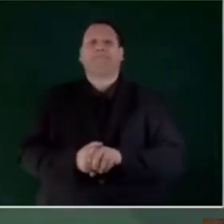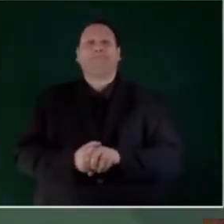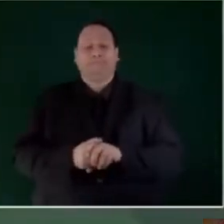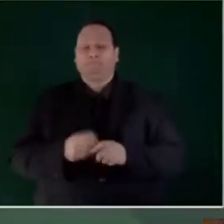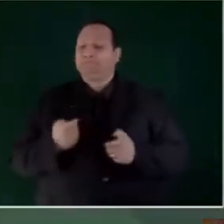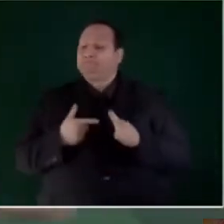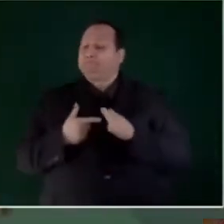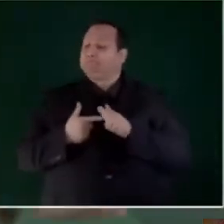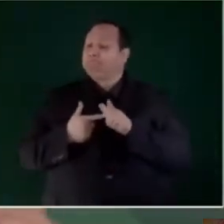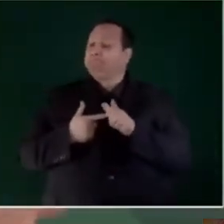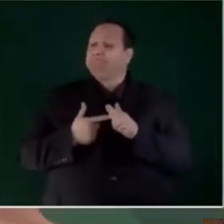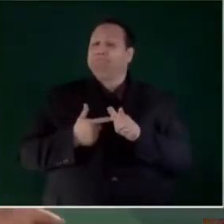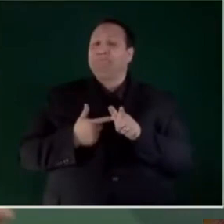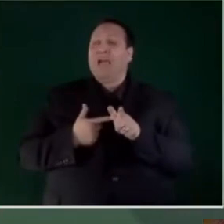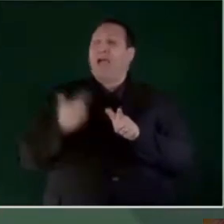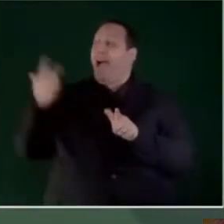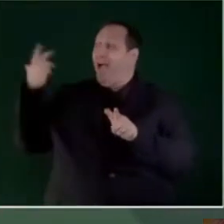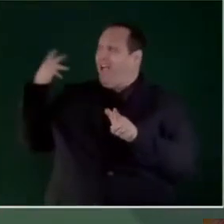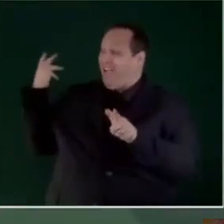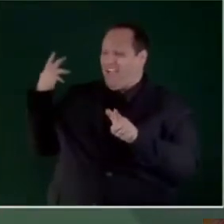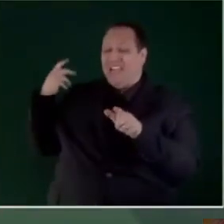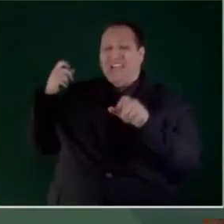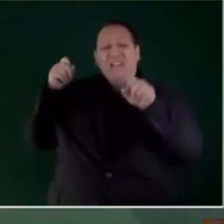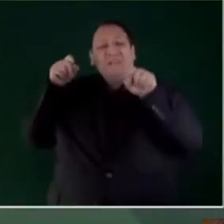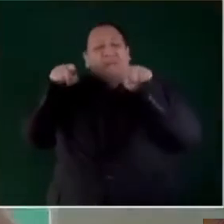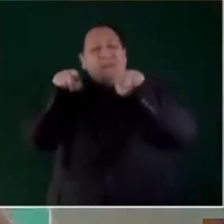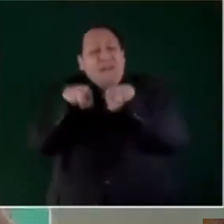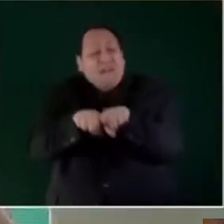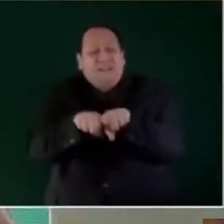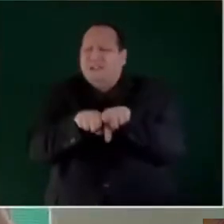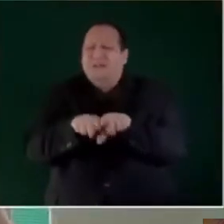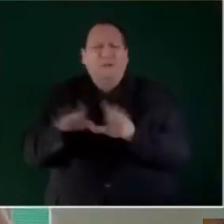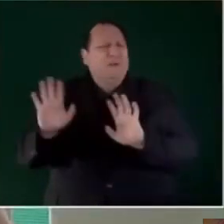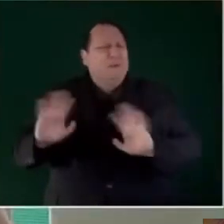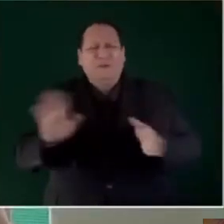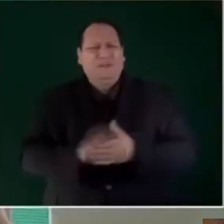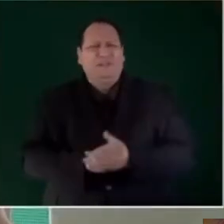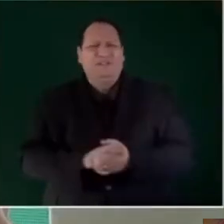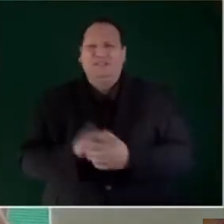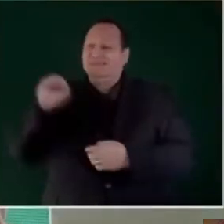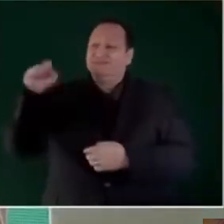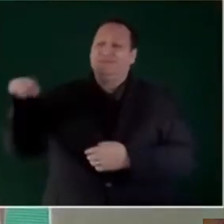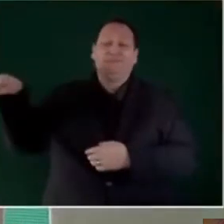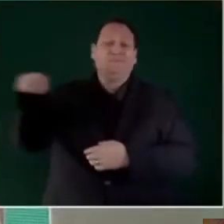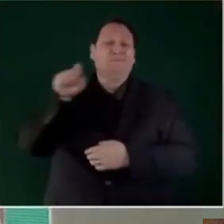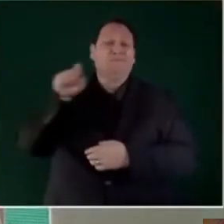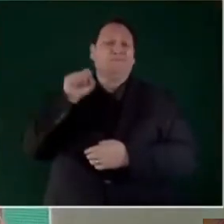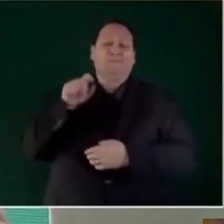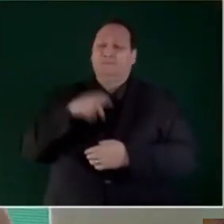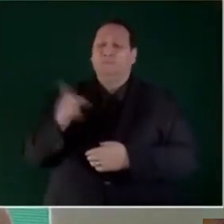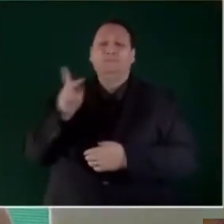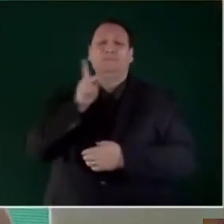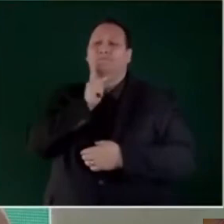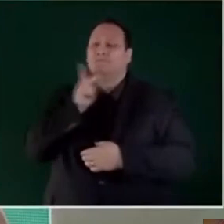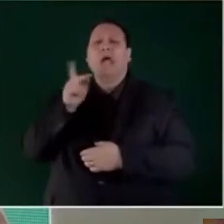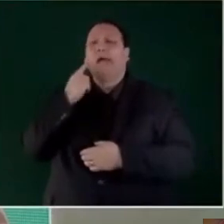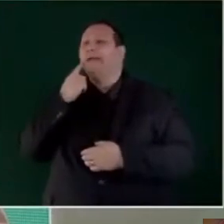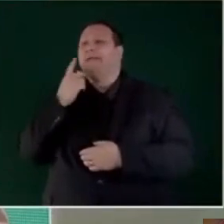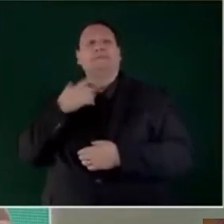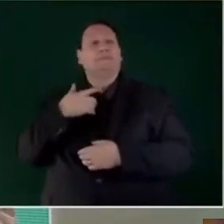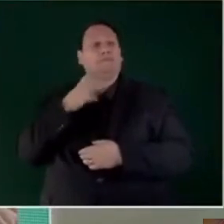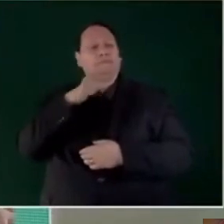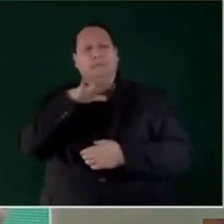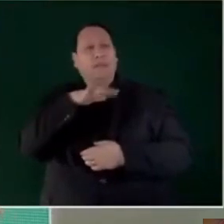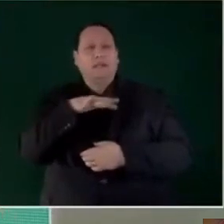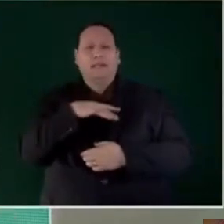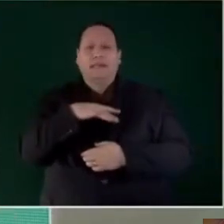los cargos para hacer lo mismo. Caso de los sindicatos petroleros, sí. A ver, voy a buscar